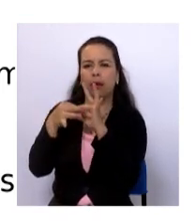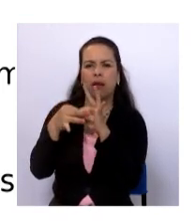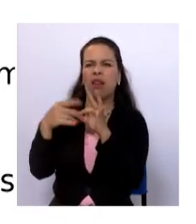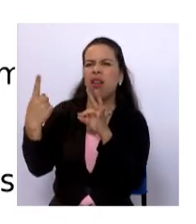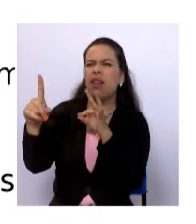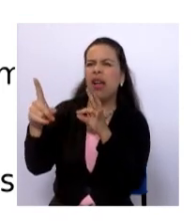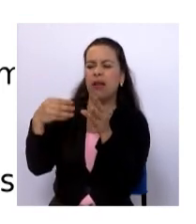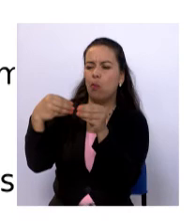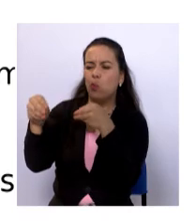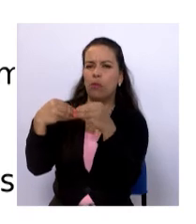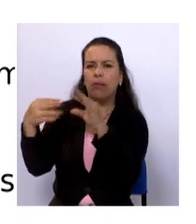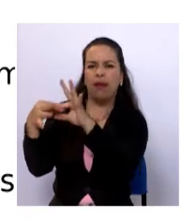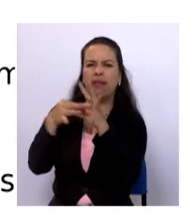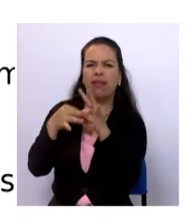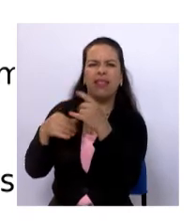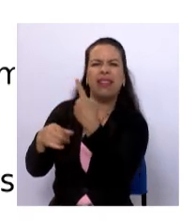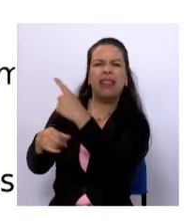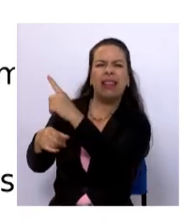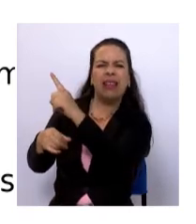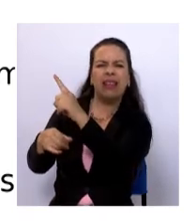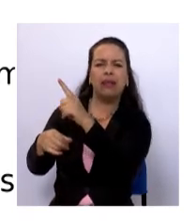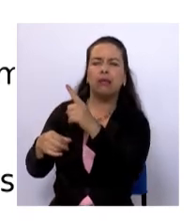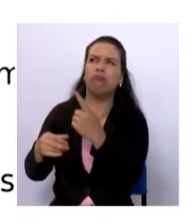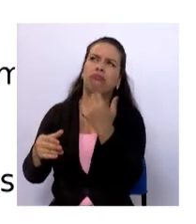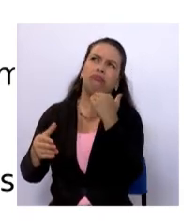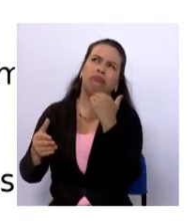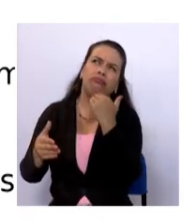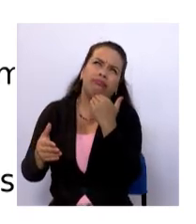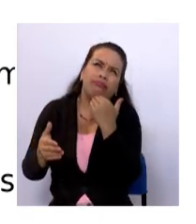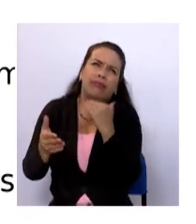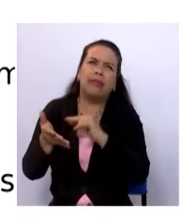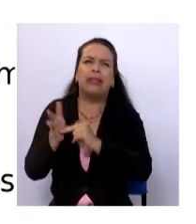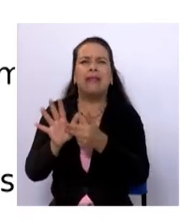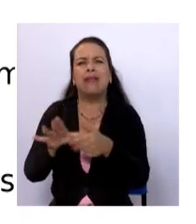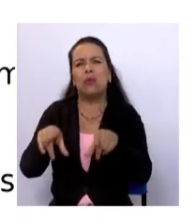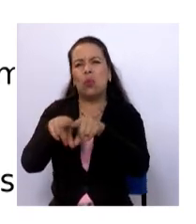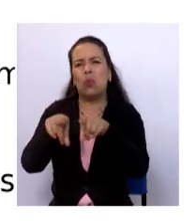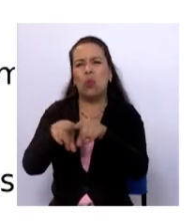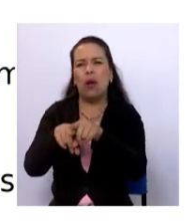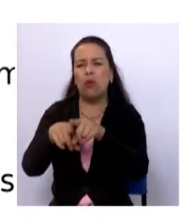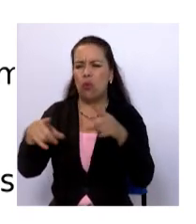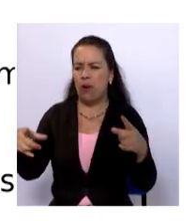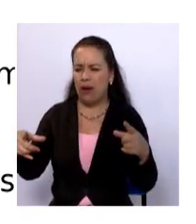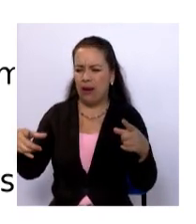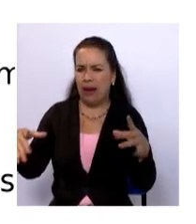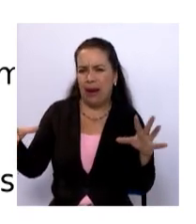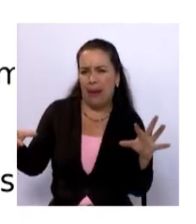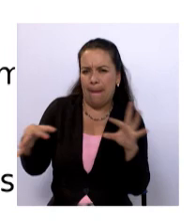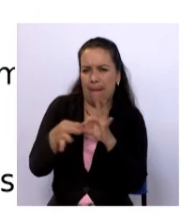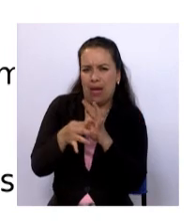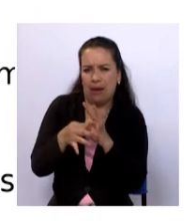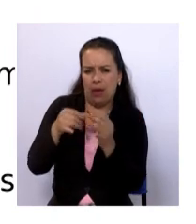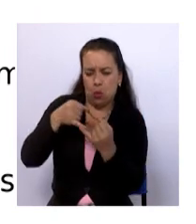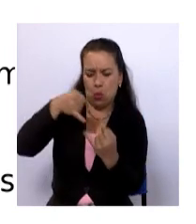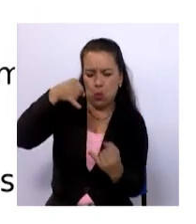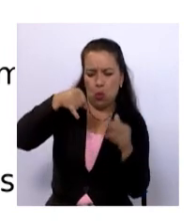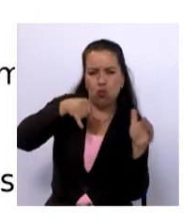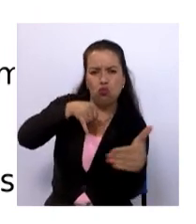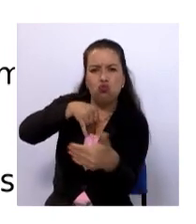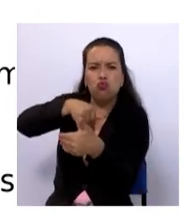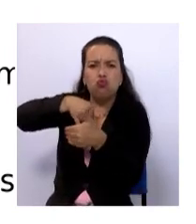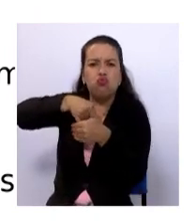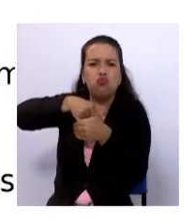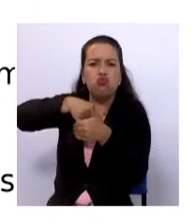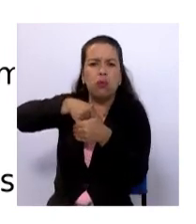articular es como un como un empaque una protección que tienen los huesos para